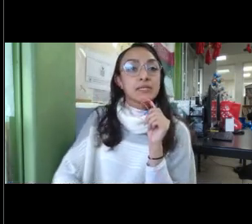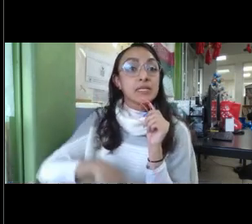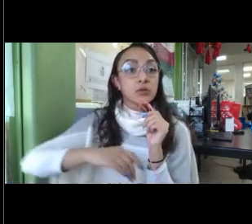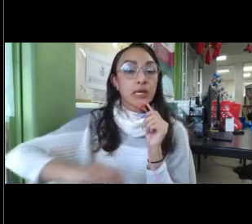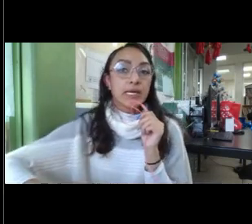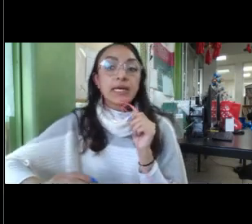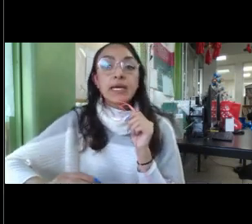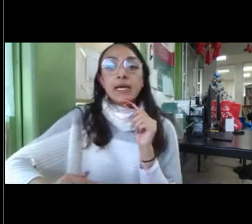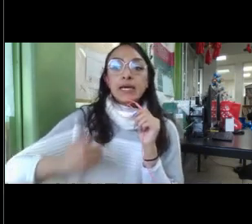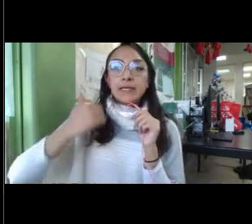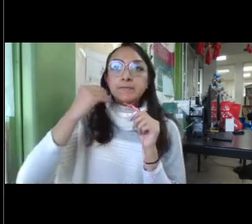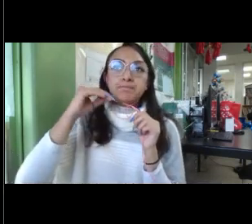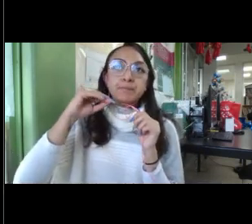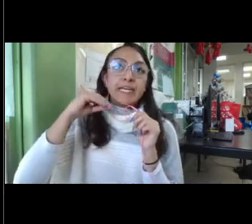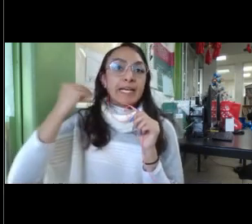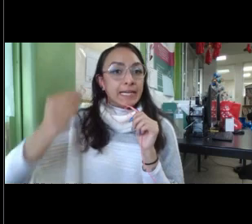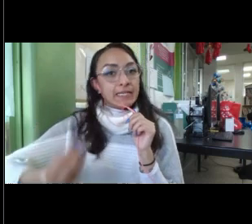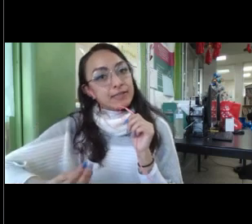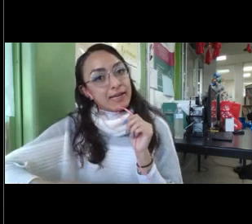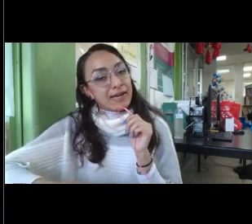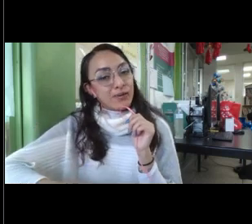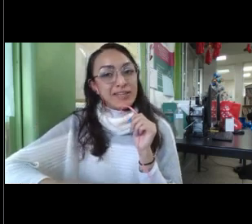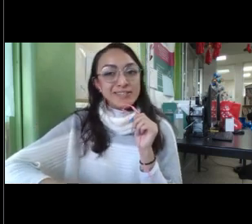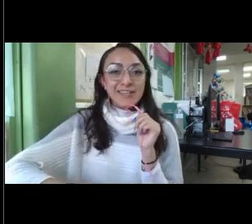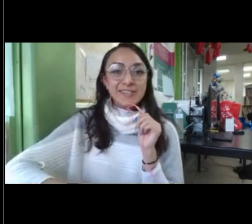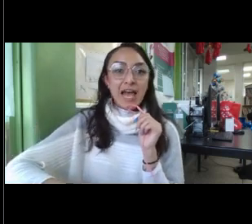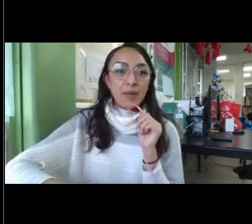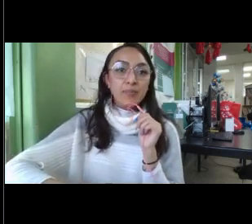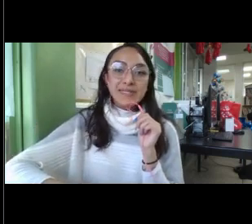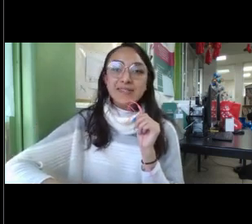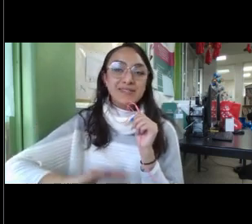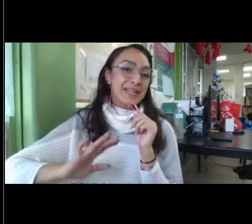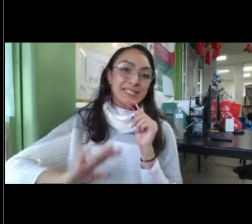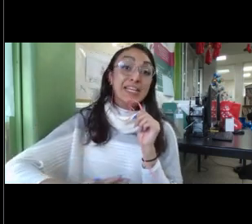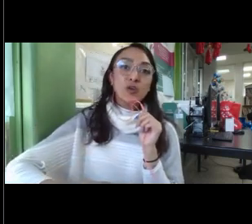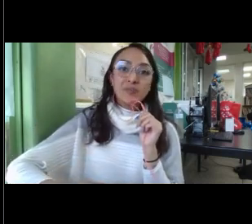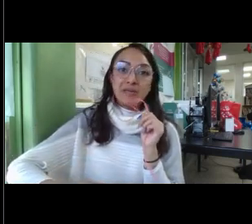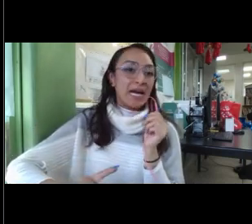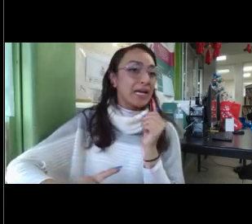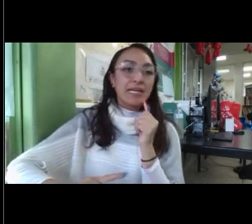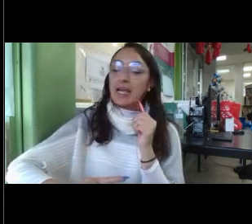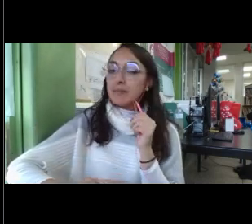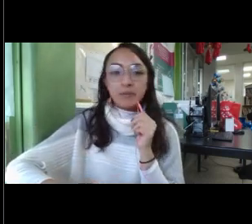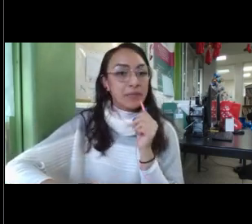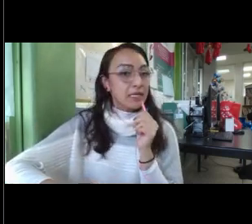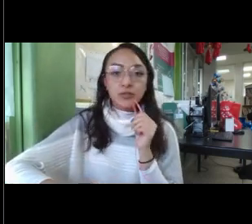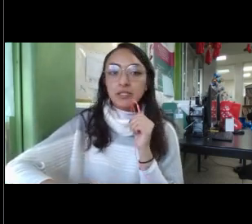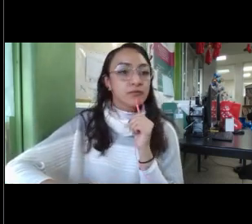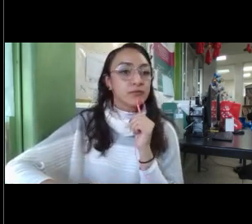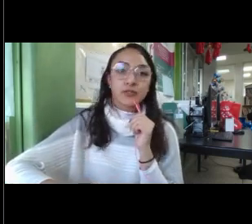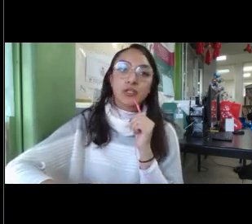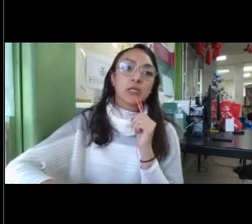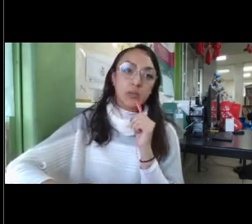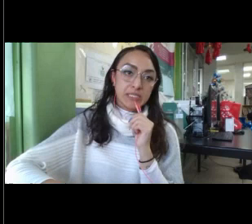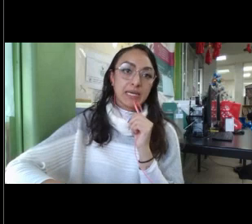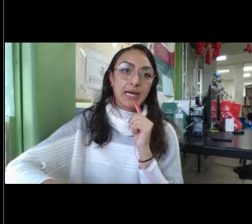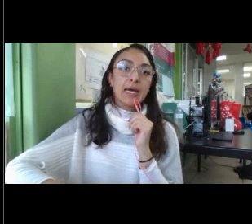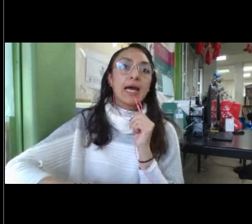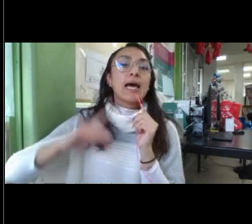cuestiones que a veces se suele creer que la lengua de señas, pues están haciendo mímica. La mímica no tiene